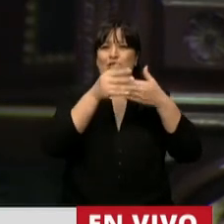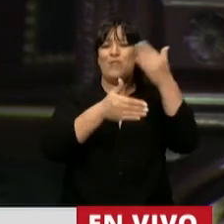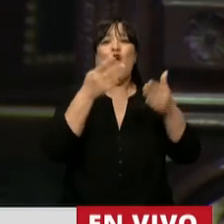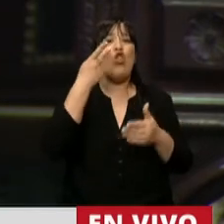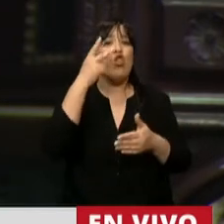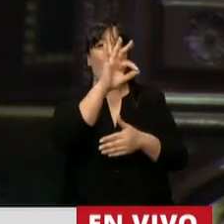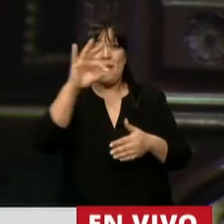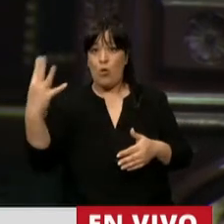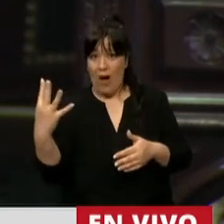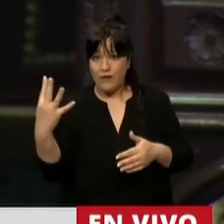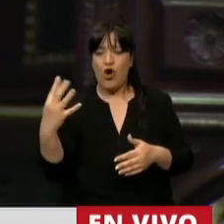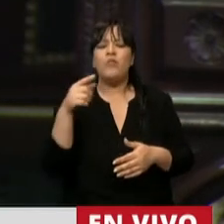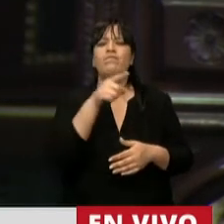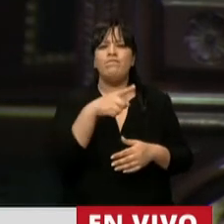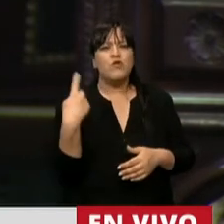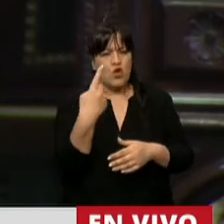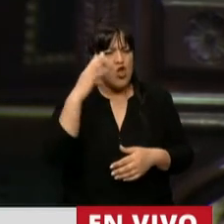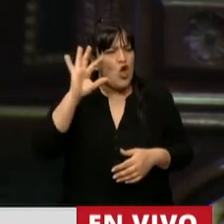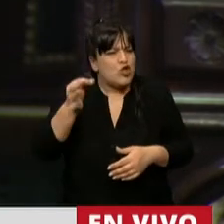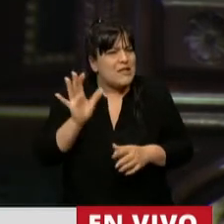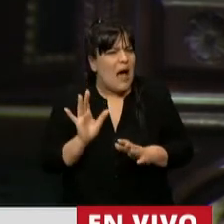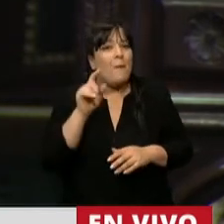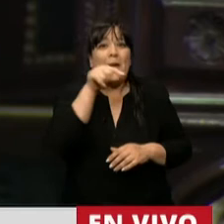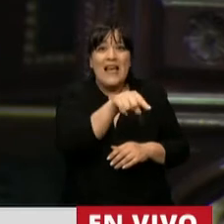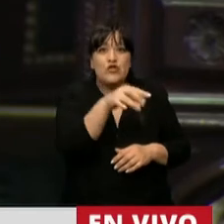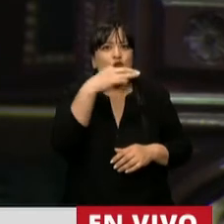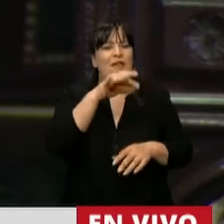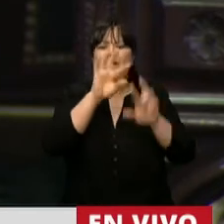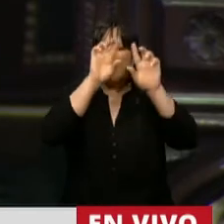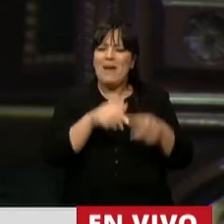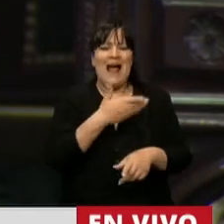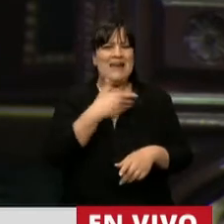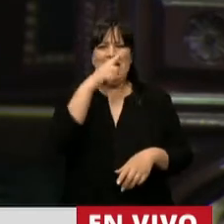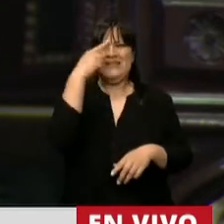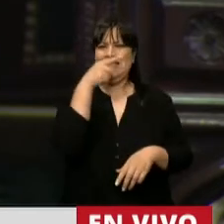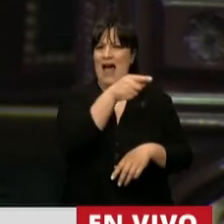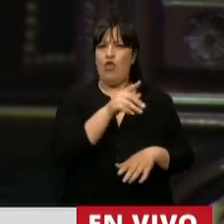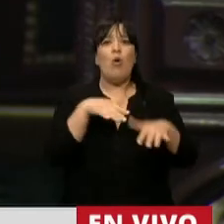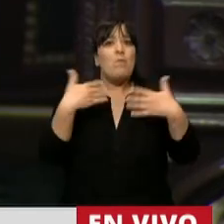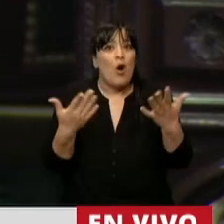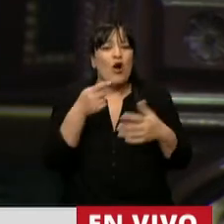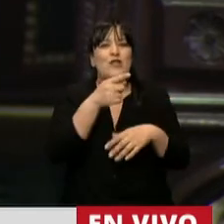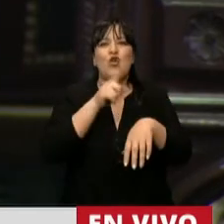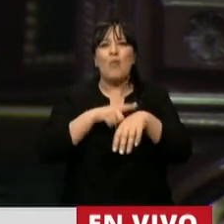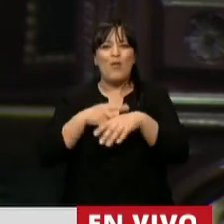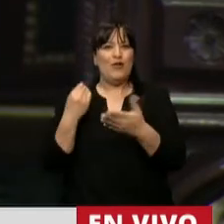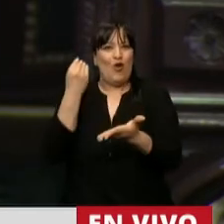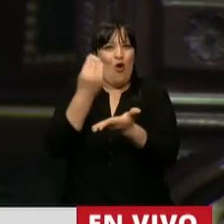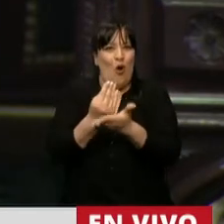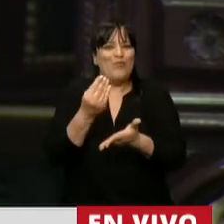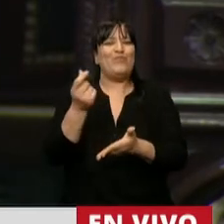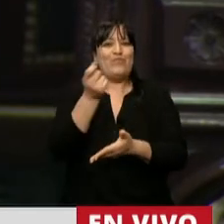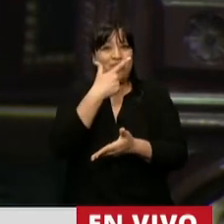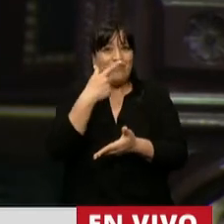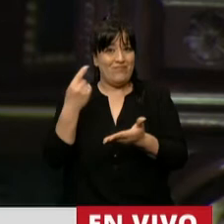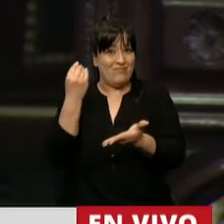la llevamos y entendimos que tenía que ser parte de una política de Estado. Y fue por eso que durante el gobierno de Cambiemos nos